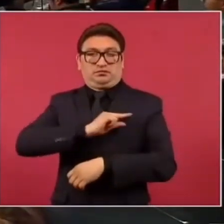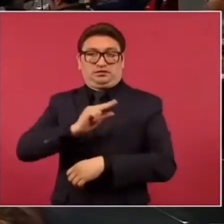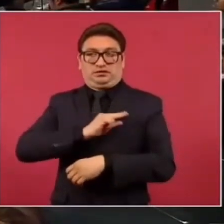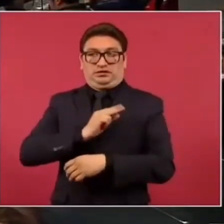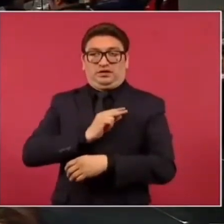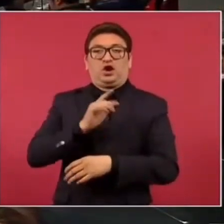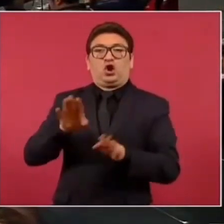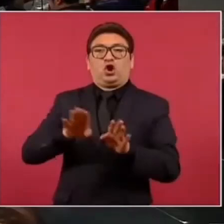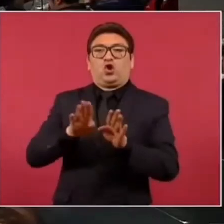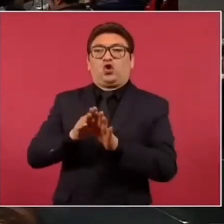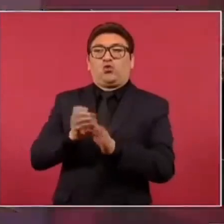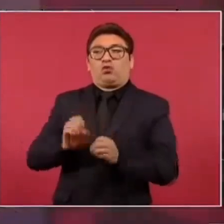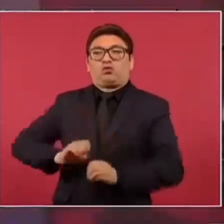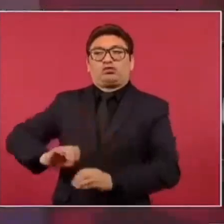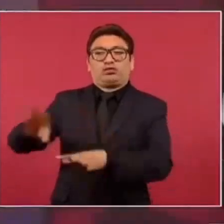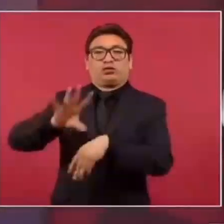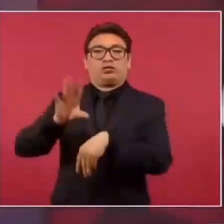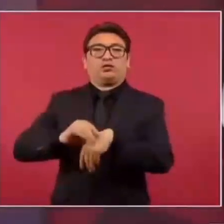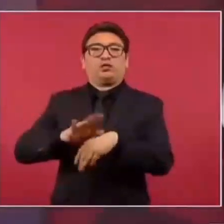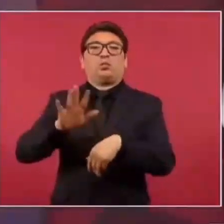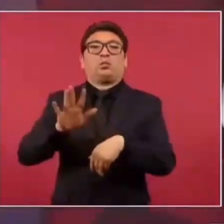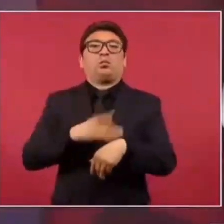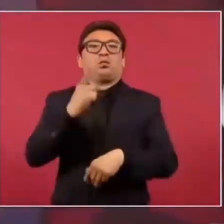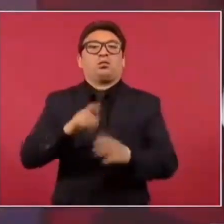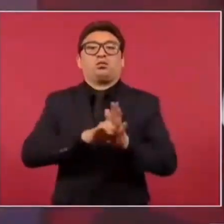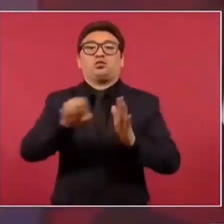como el llamado autoabasto,